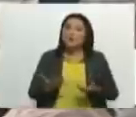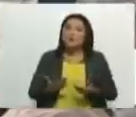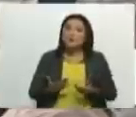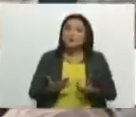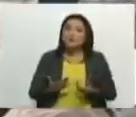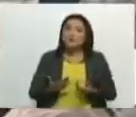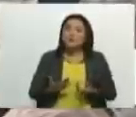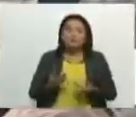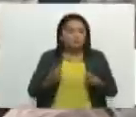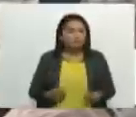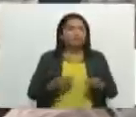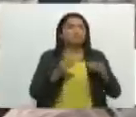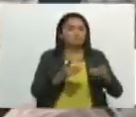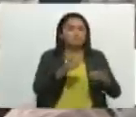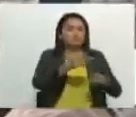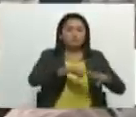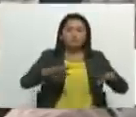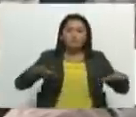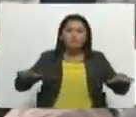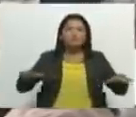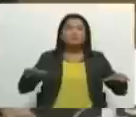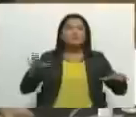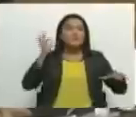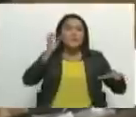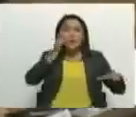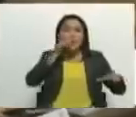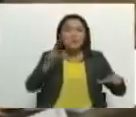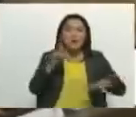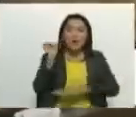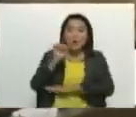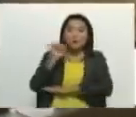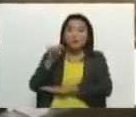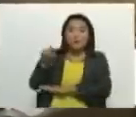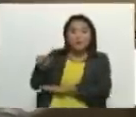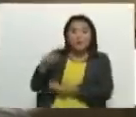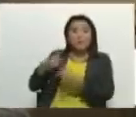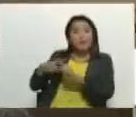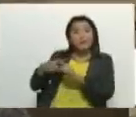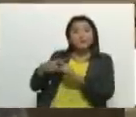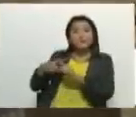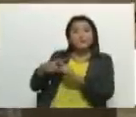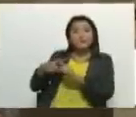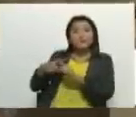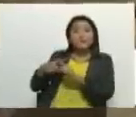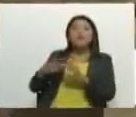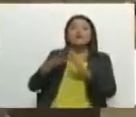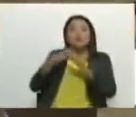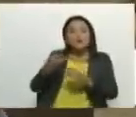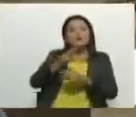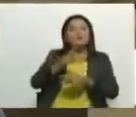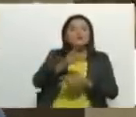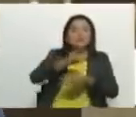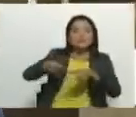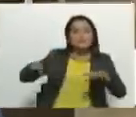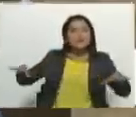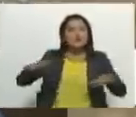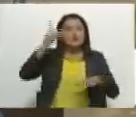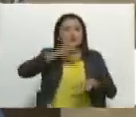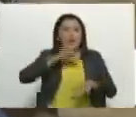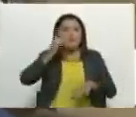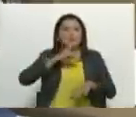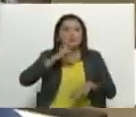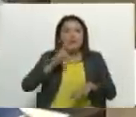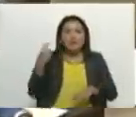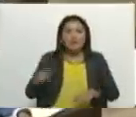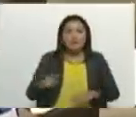dignificación de nuestros niños y nuestras niñas, no solo del espectro autista, sino todo niño con necesidades especiales. Esa